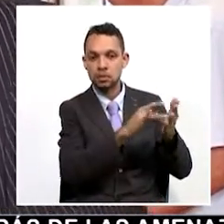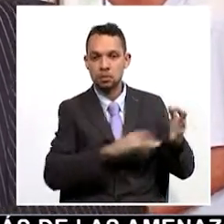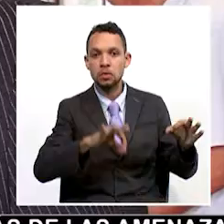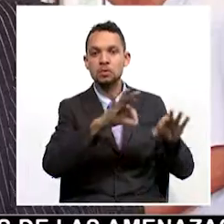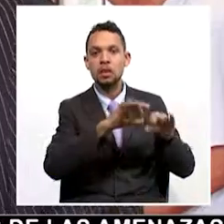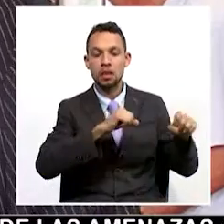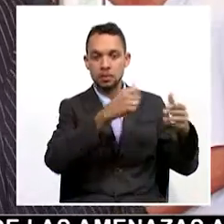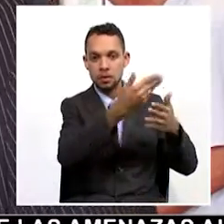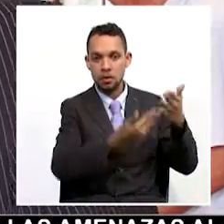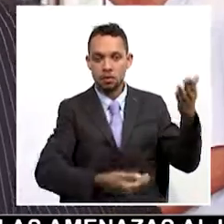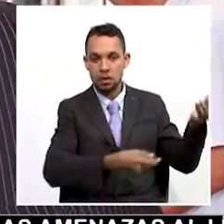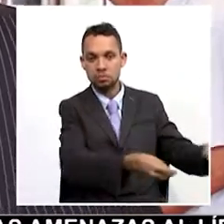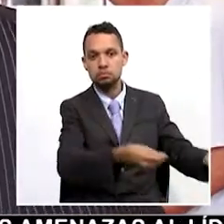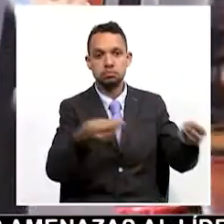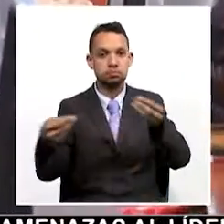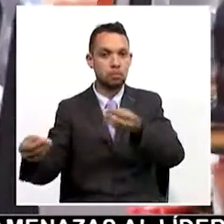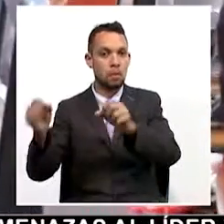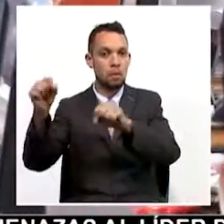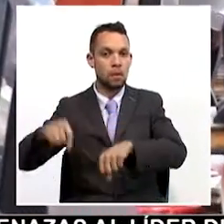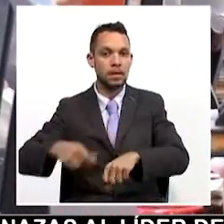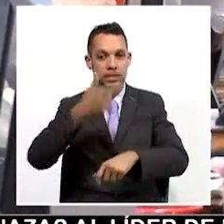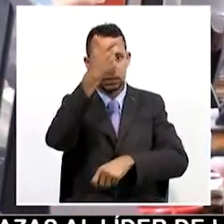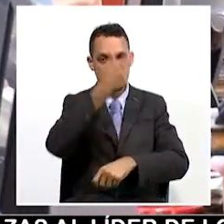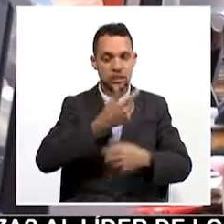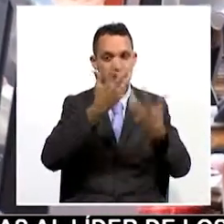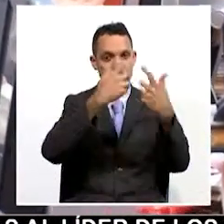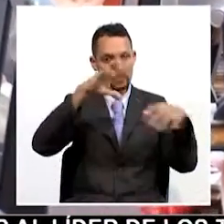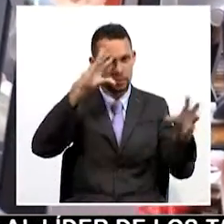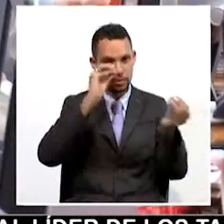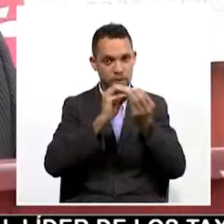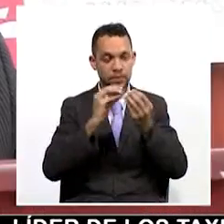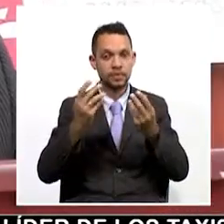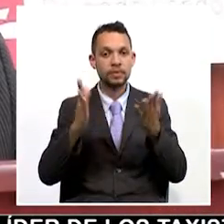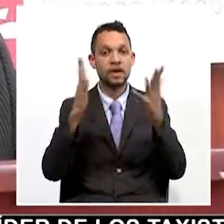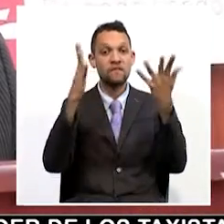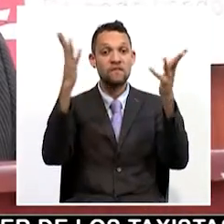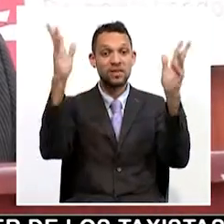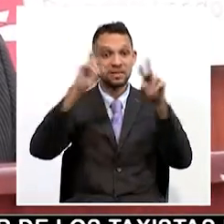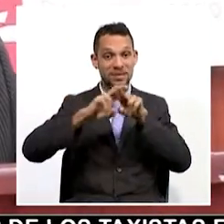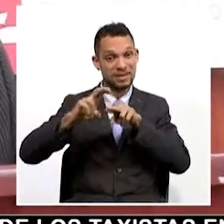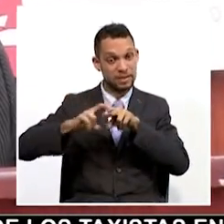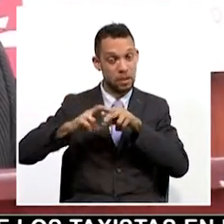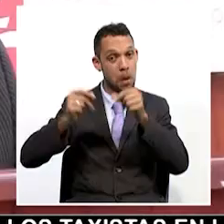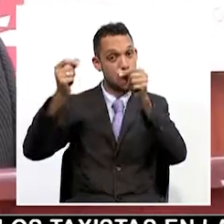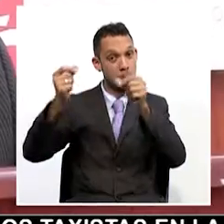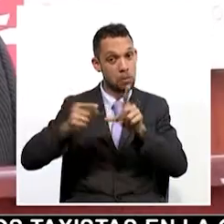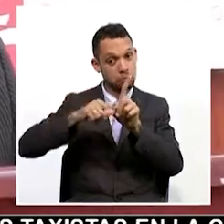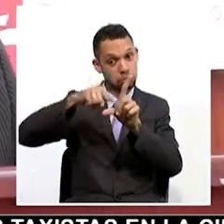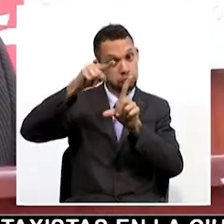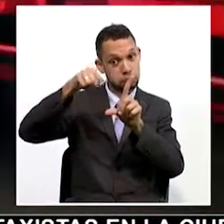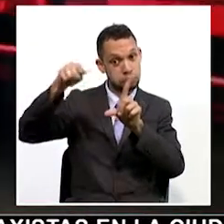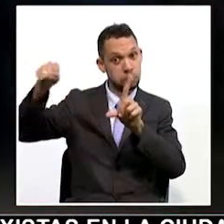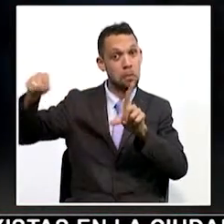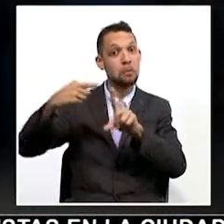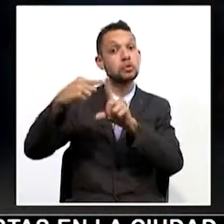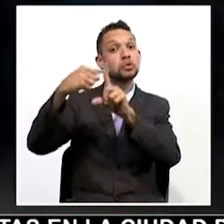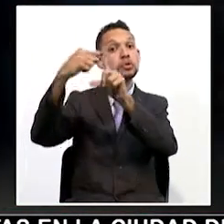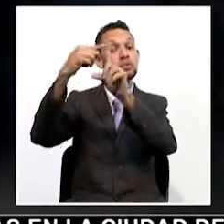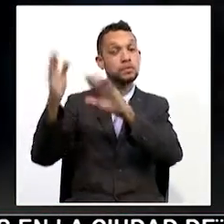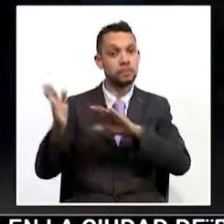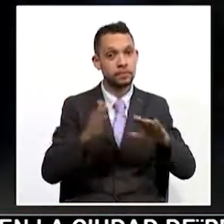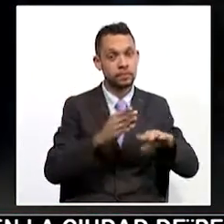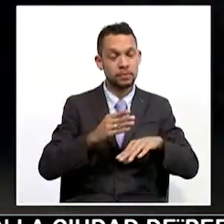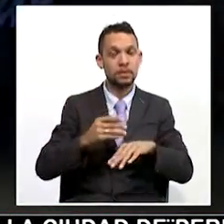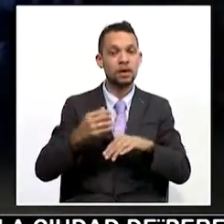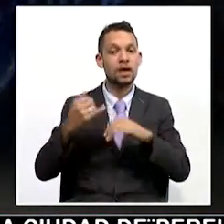de las solicitudes que nos hagan. En materia de Feria de Manizales, los resultados económicos fueron muy positivos. Hace pocos